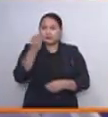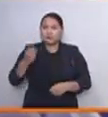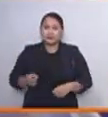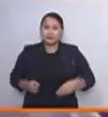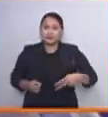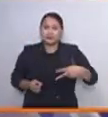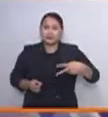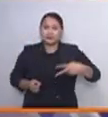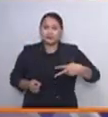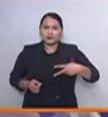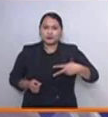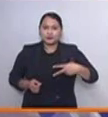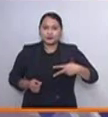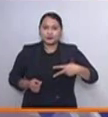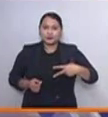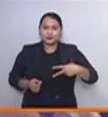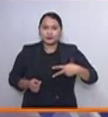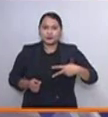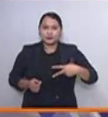dígito.